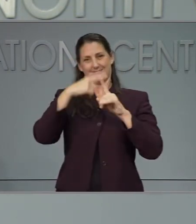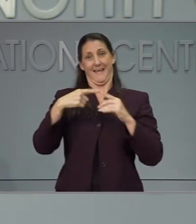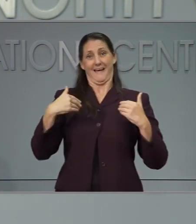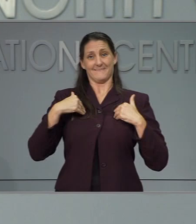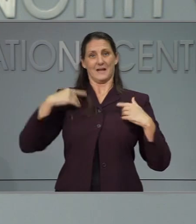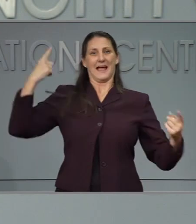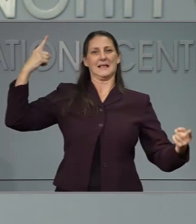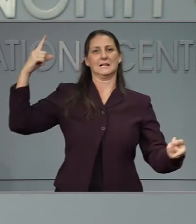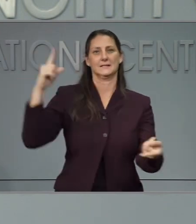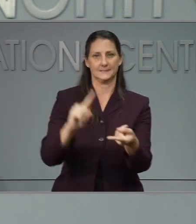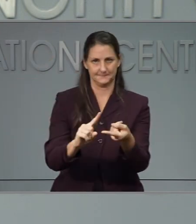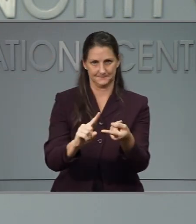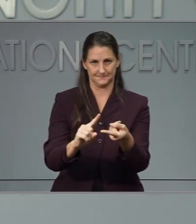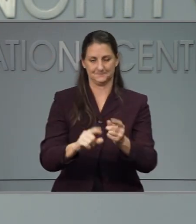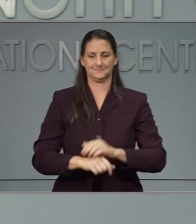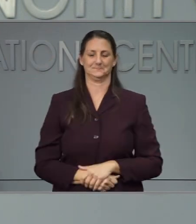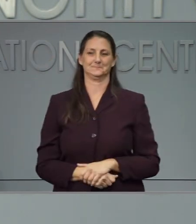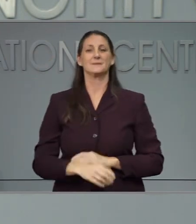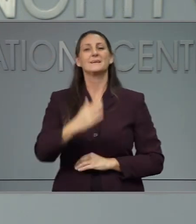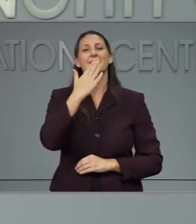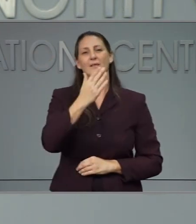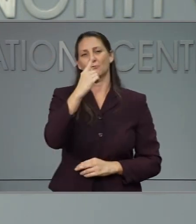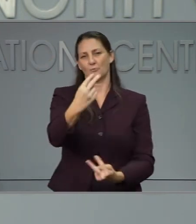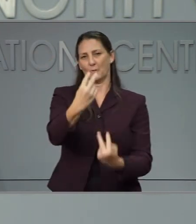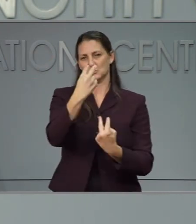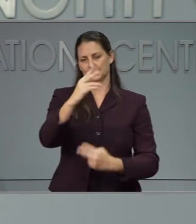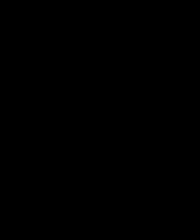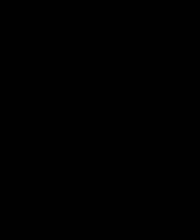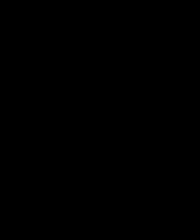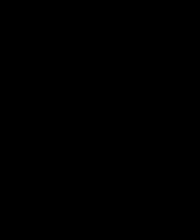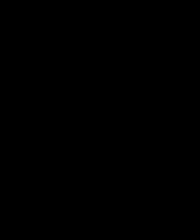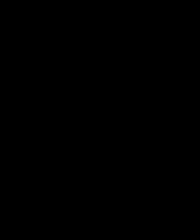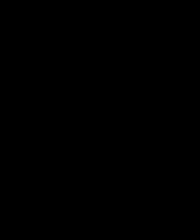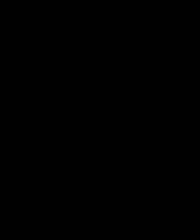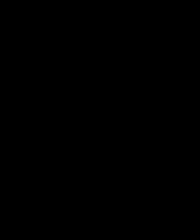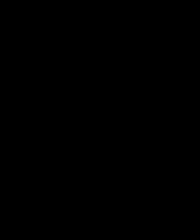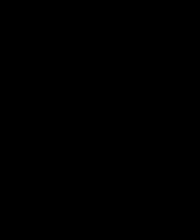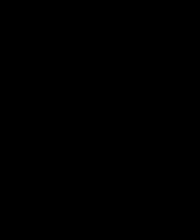Gracias por haber estado con nosotros y manténganse a salvo. Gracias.